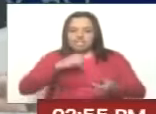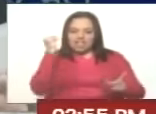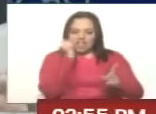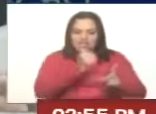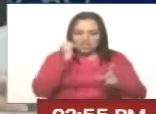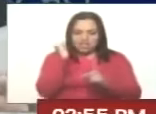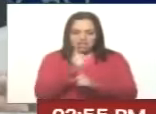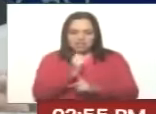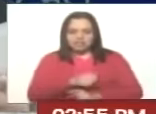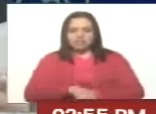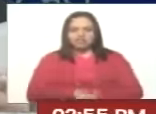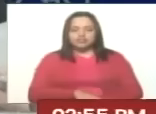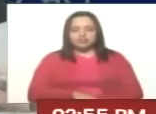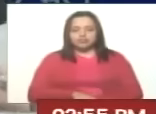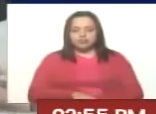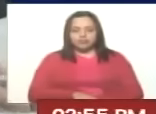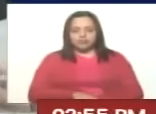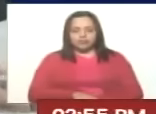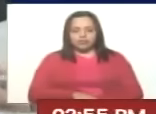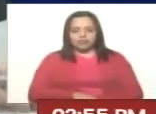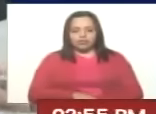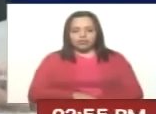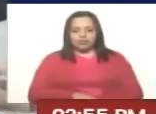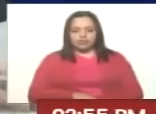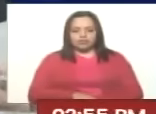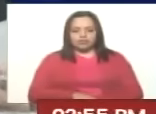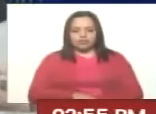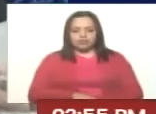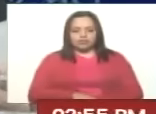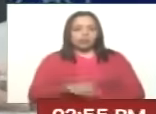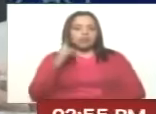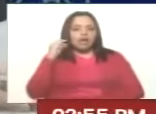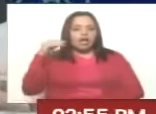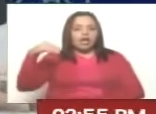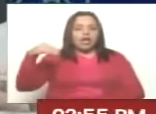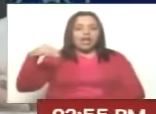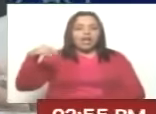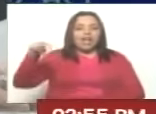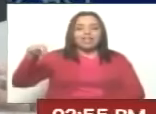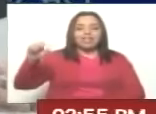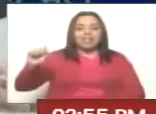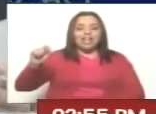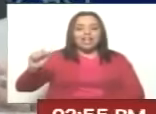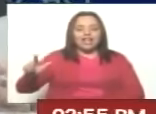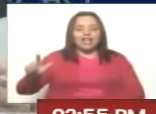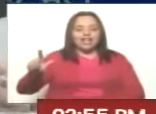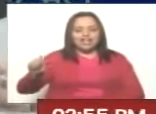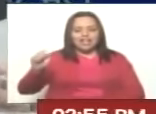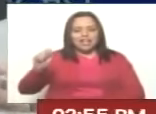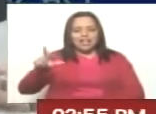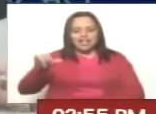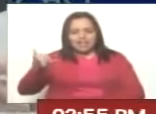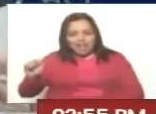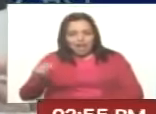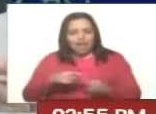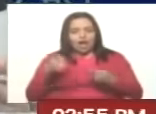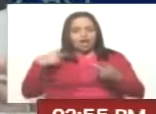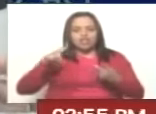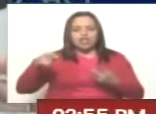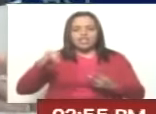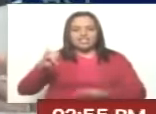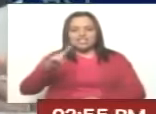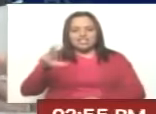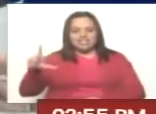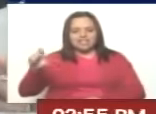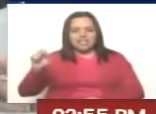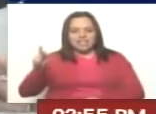González, Cancerbero y Carlos Molnar. María Natalia Méstica y Guillermo Méstica por los delitos de homicidio calificado con alevosía, por motivo